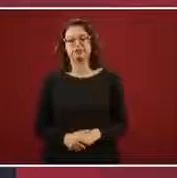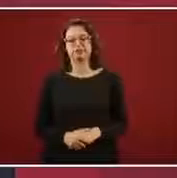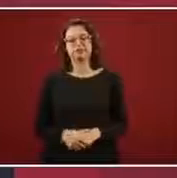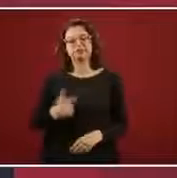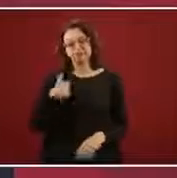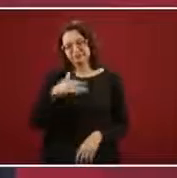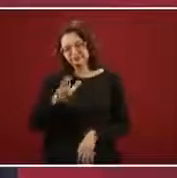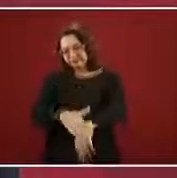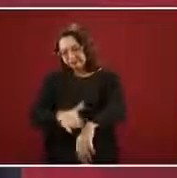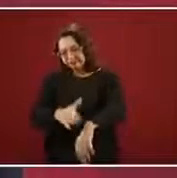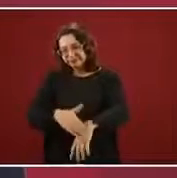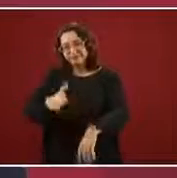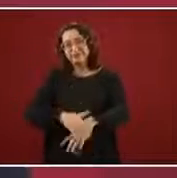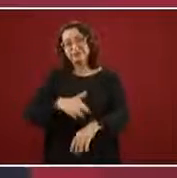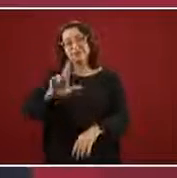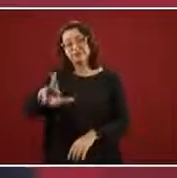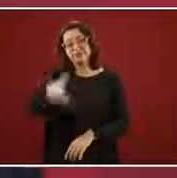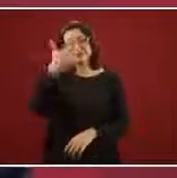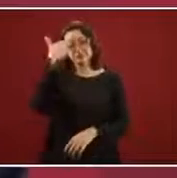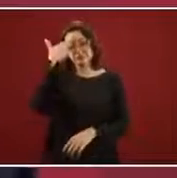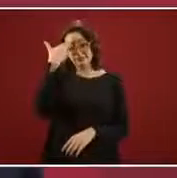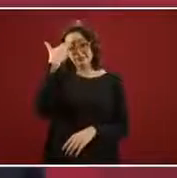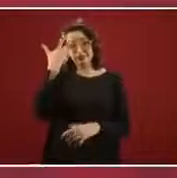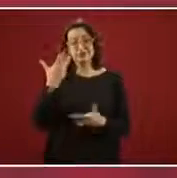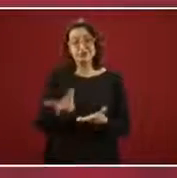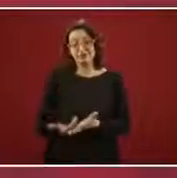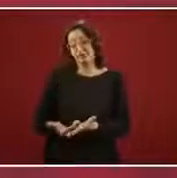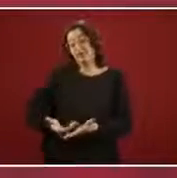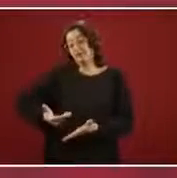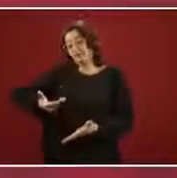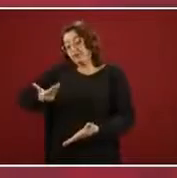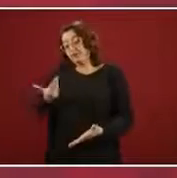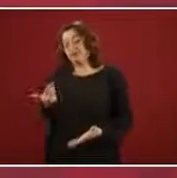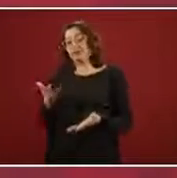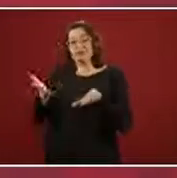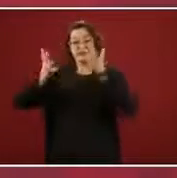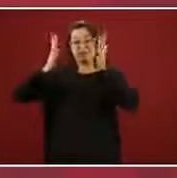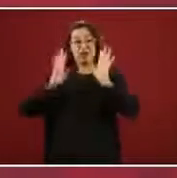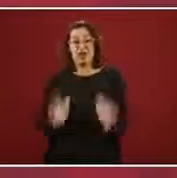recuerdo que se hizo una consulta amplia,